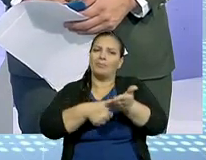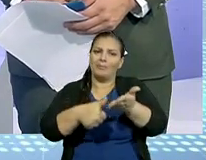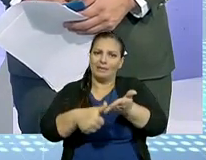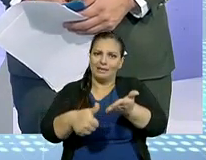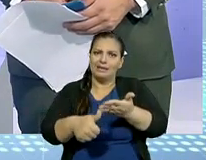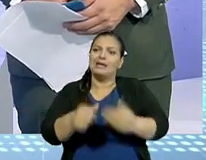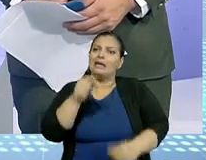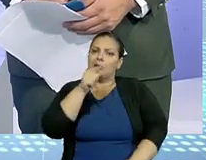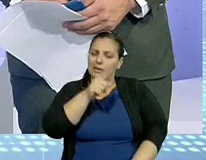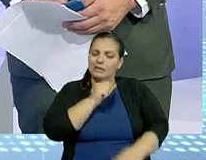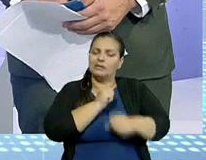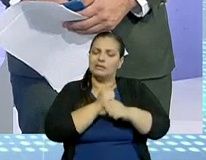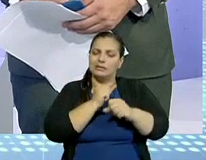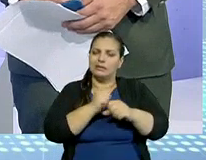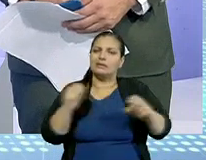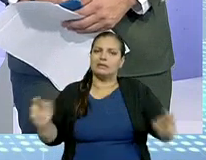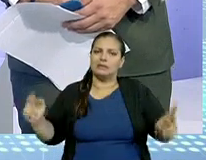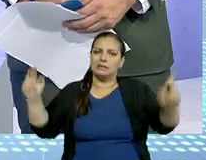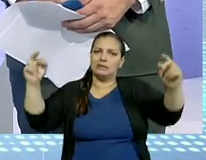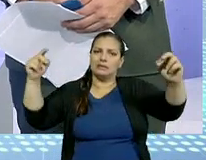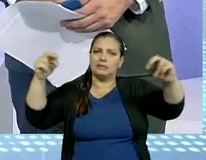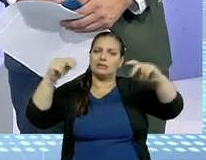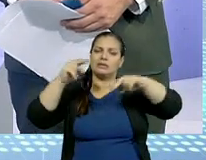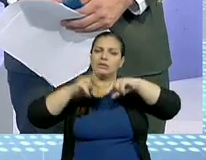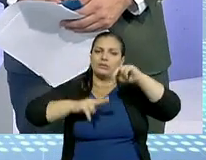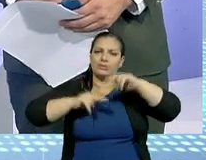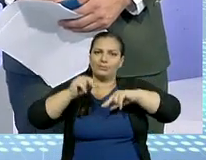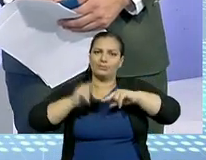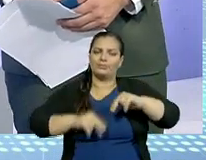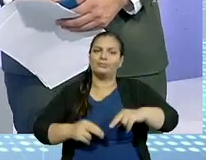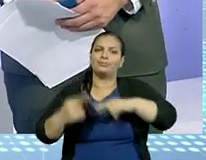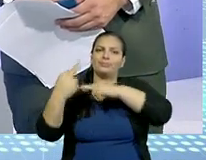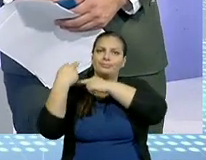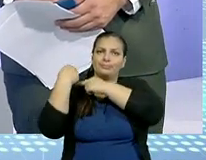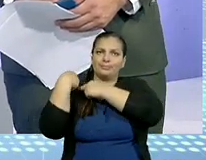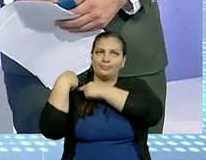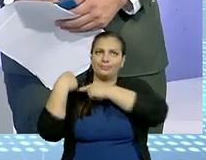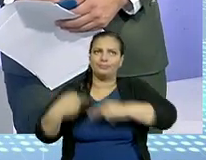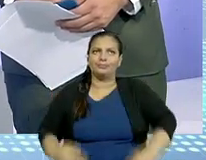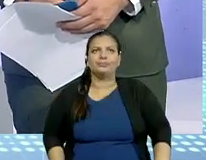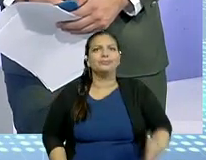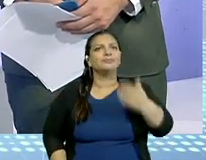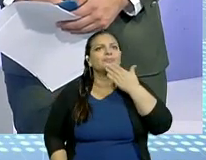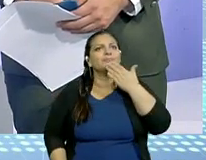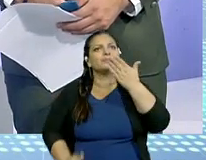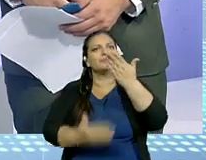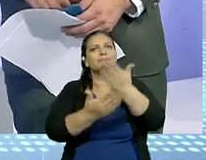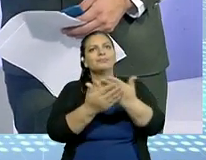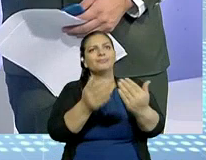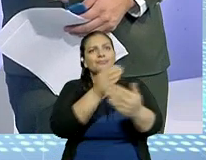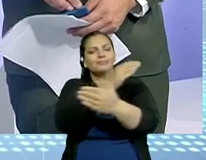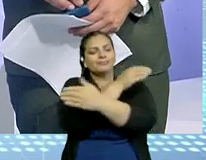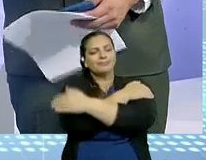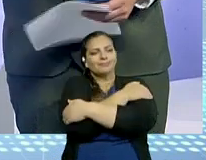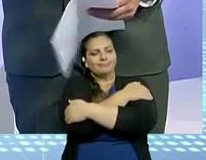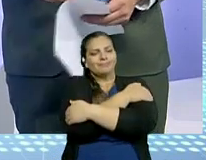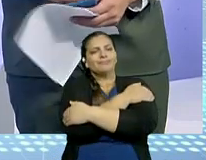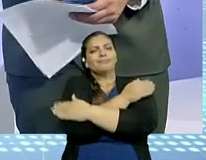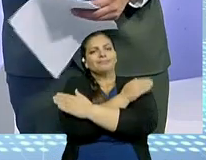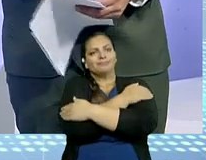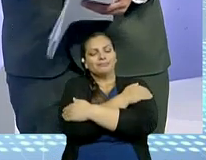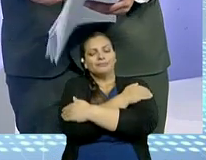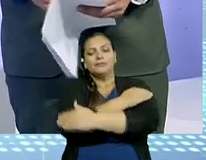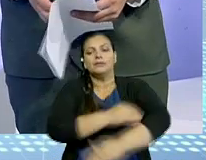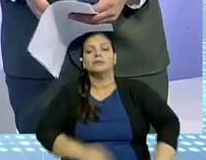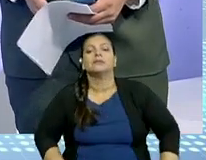tiene importante noticia en estudio. Buenos días. Muy buenos días, muchísimas gracias, Jorge. Un abrazo enorme para ti. Si el estudio técnico tiene que arrojar